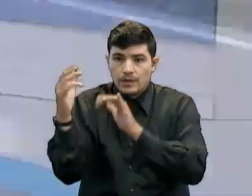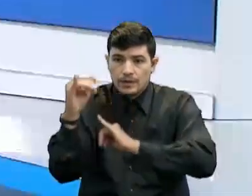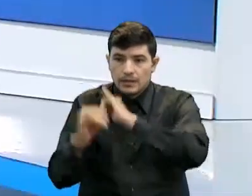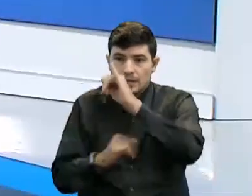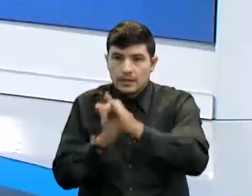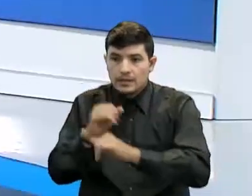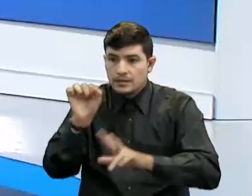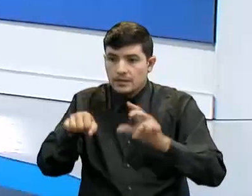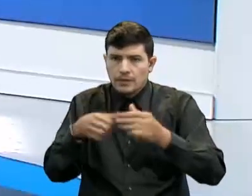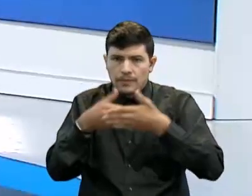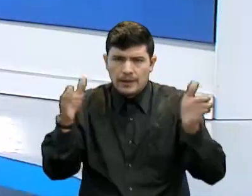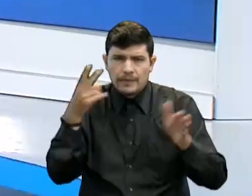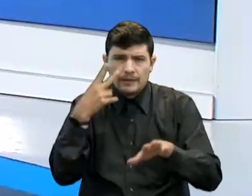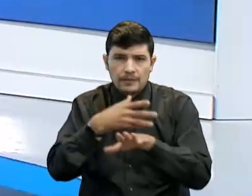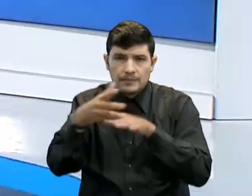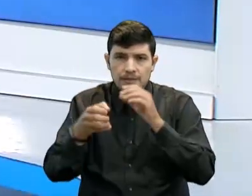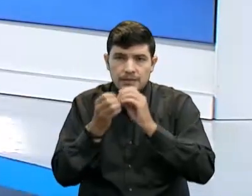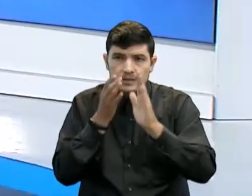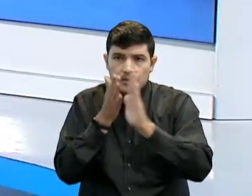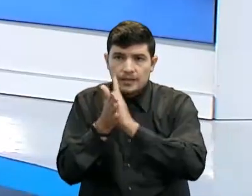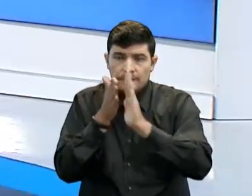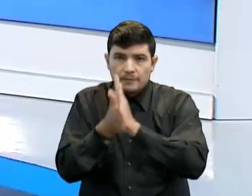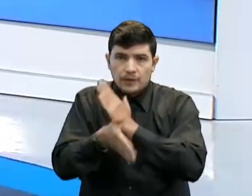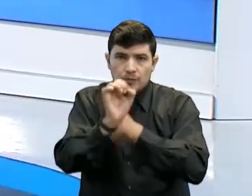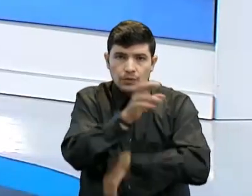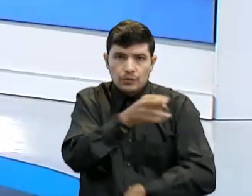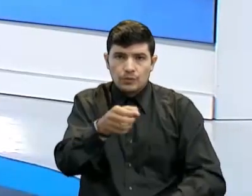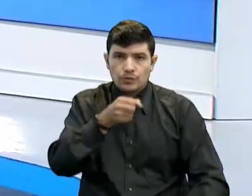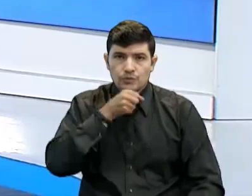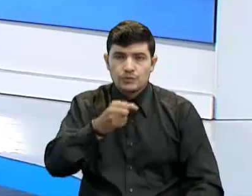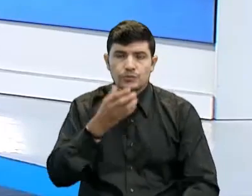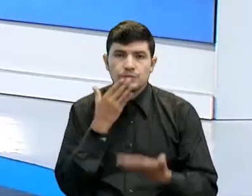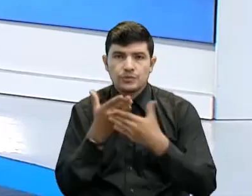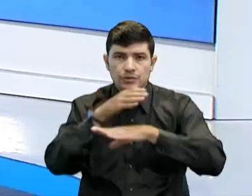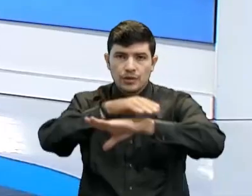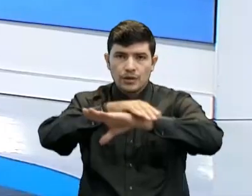tenemos desde Pamplona para Oriente Noticias. Dolicio Maraniño, estamos informando.